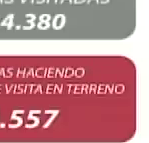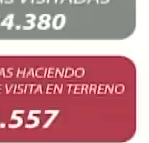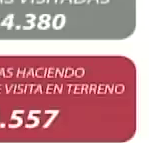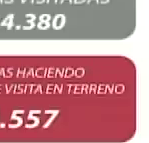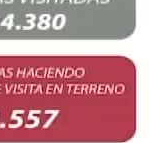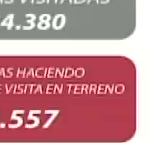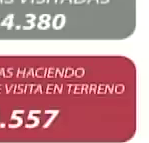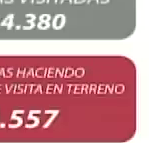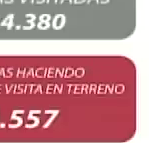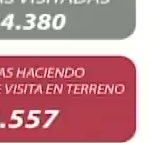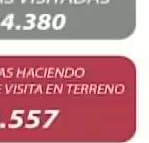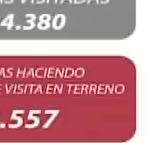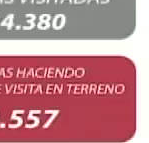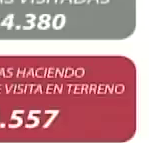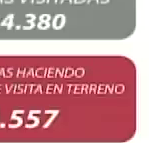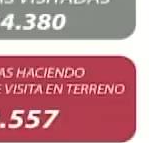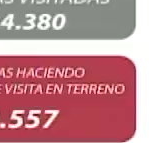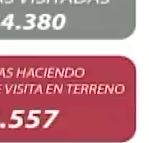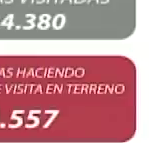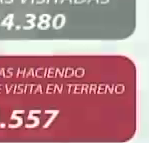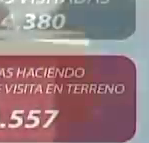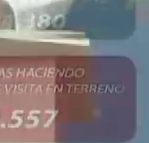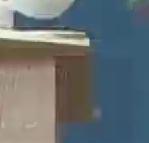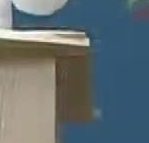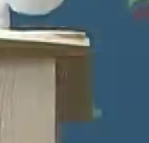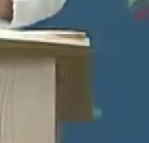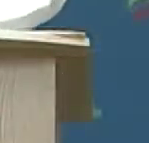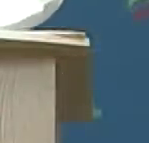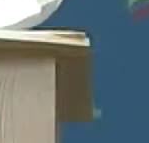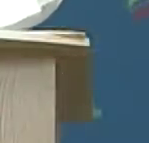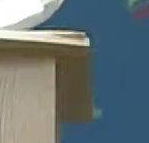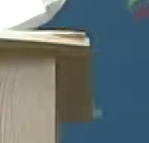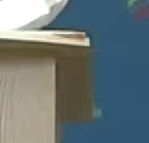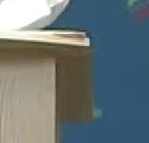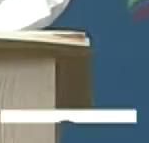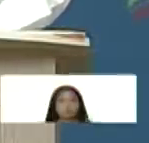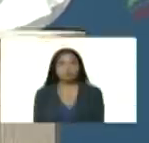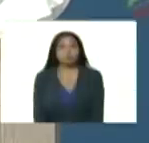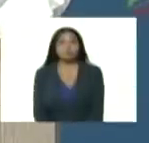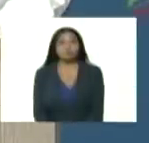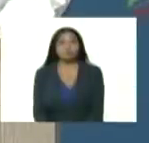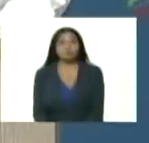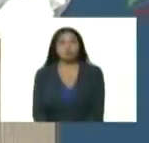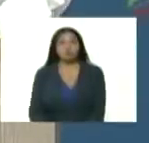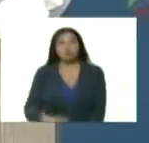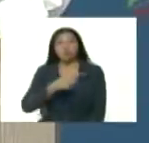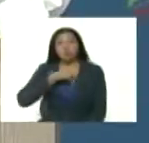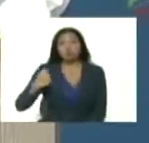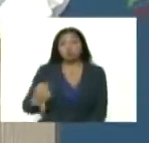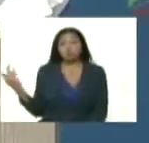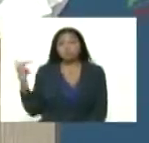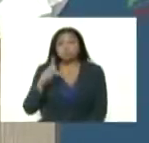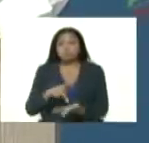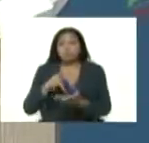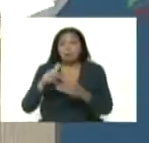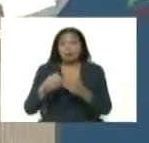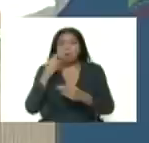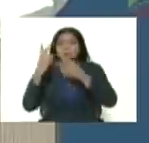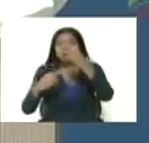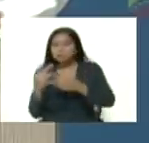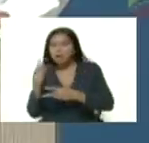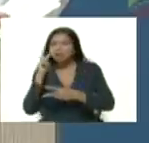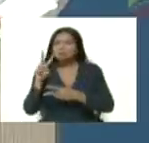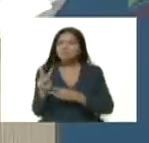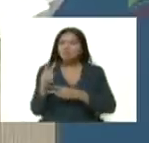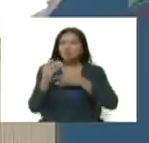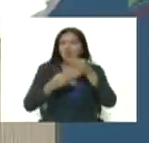a asesorarnos, a trabajar con nosotros para enfrentar de una manera más eficiente y científica al COVID-19,